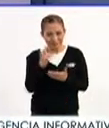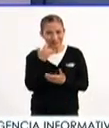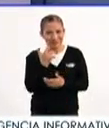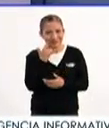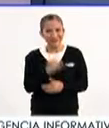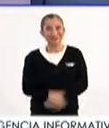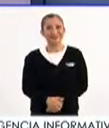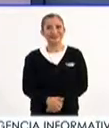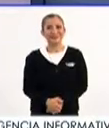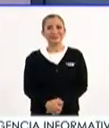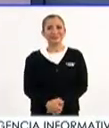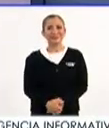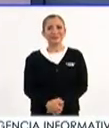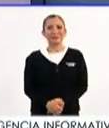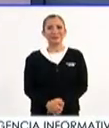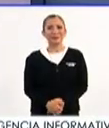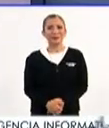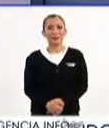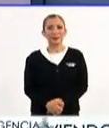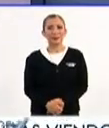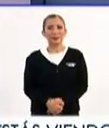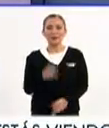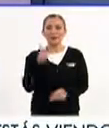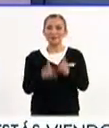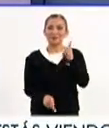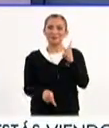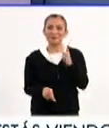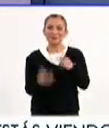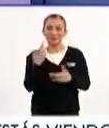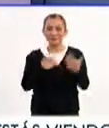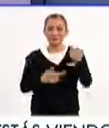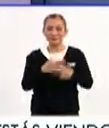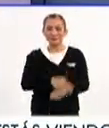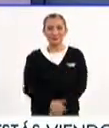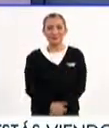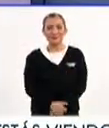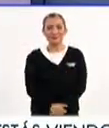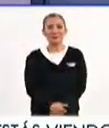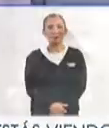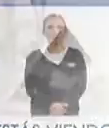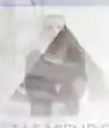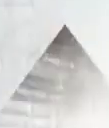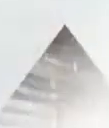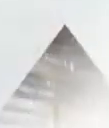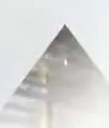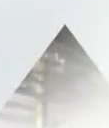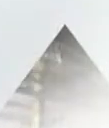amables. Hasta Gracias. luego. Bueno, pues vamos a hacer una pausa, regresamos.